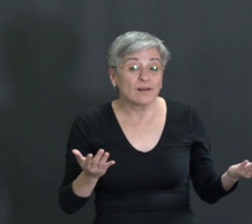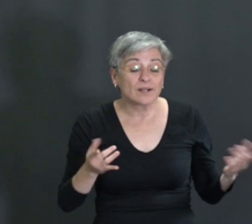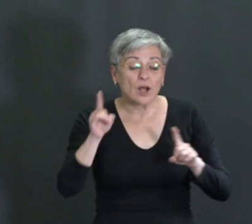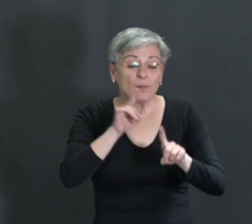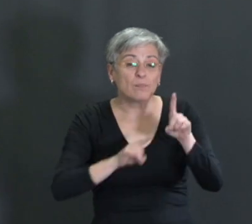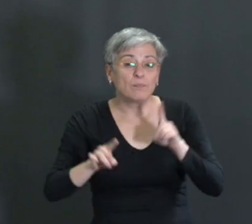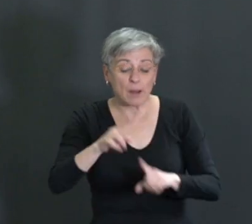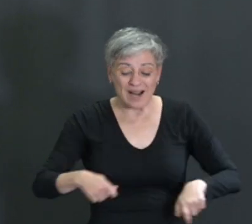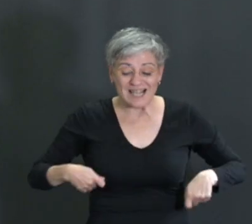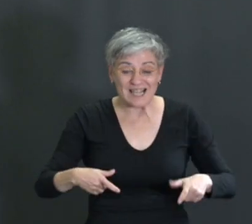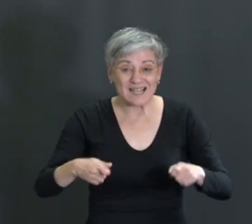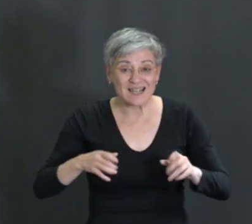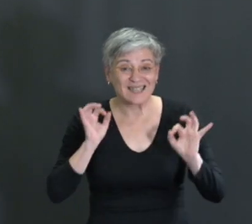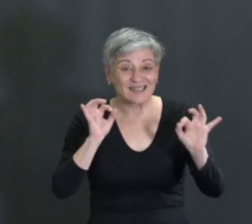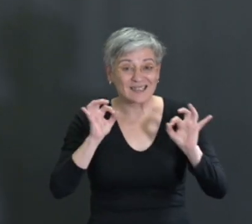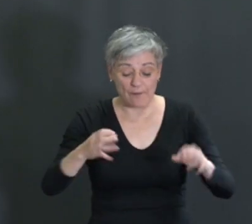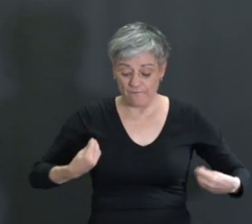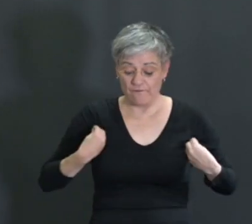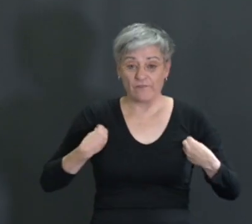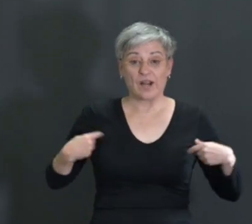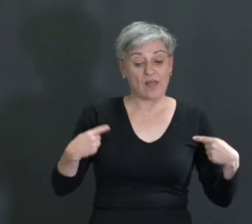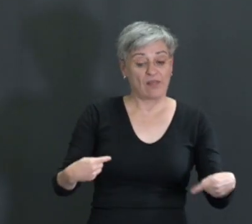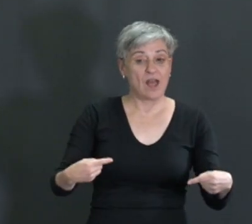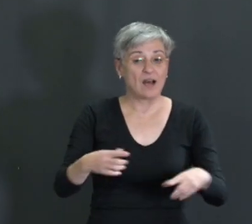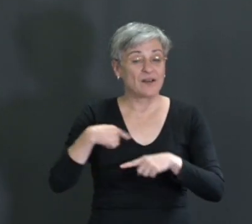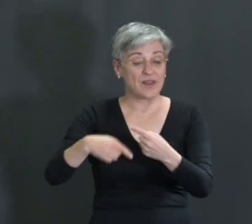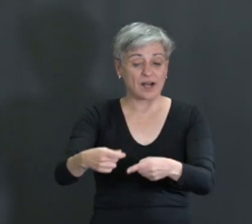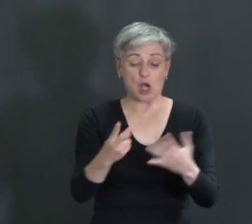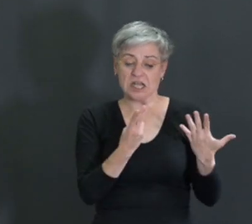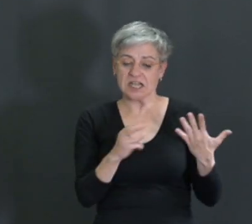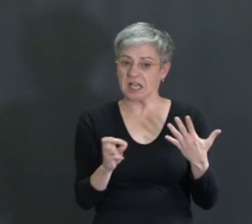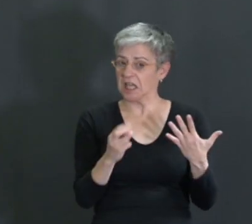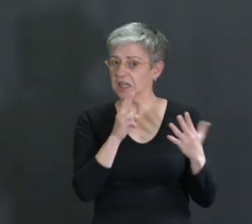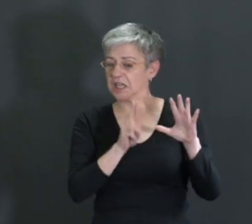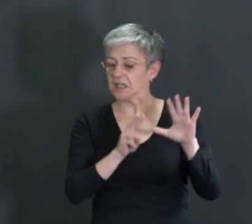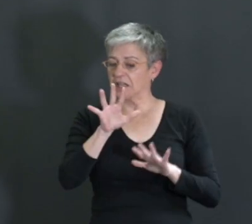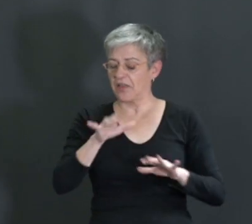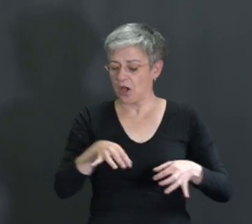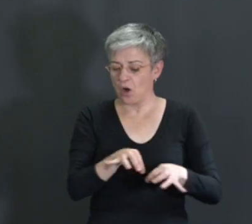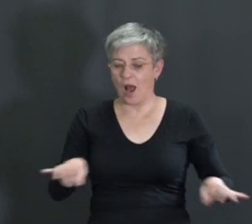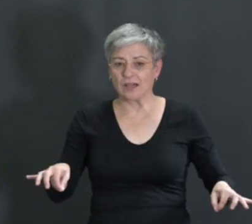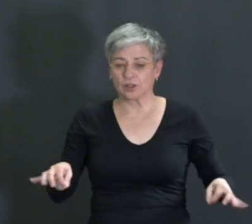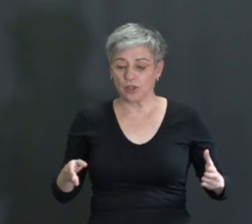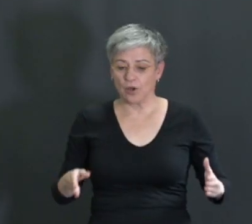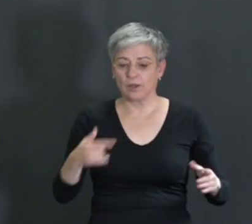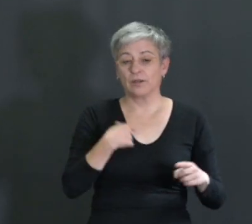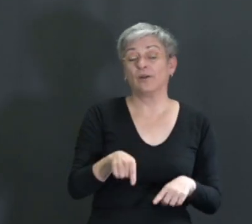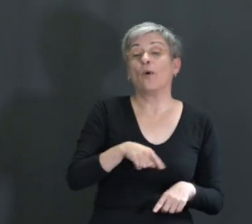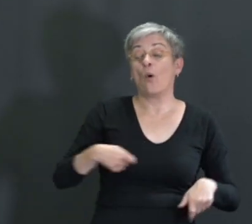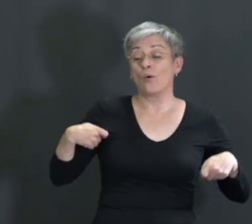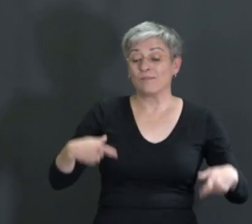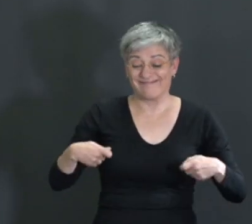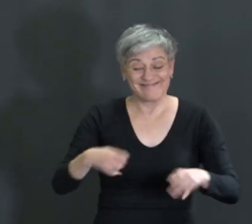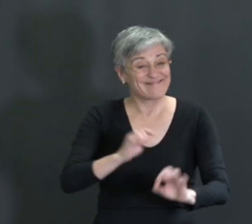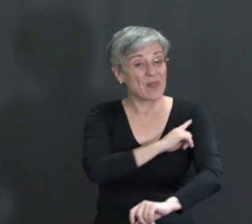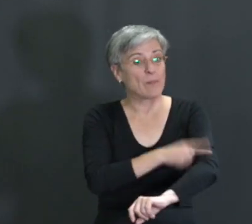silla de ruedas deportivas, si una de vida diaria tiene 70, 75 de ancho, una deportiva tiene 1,5.